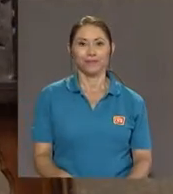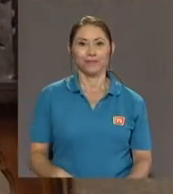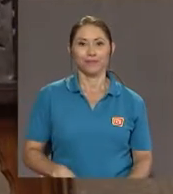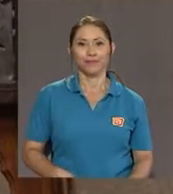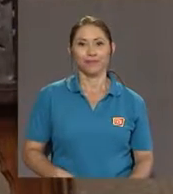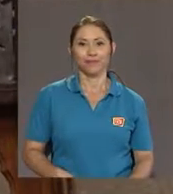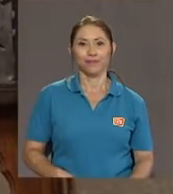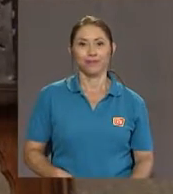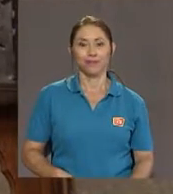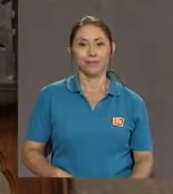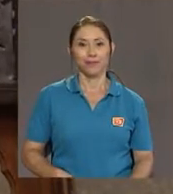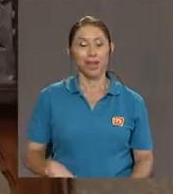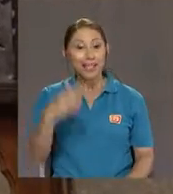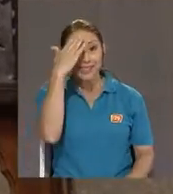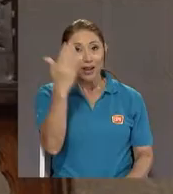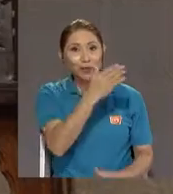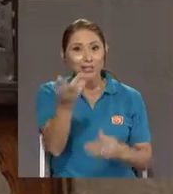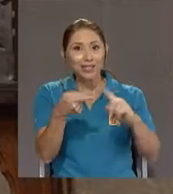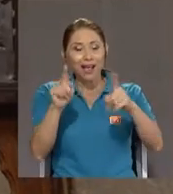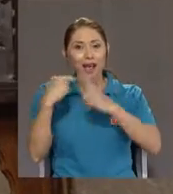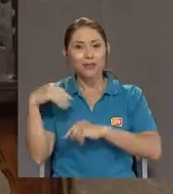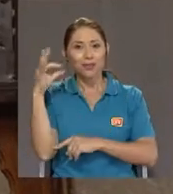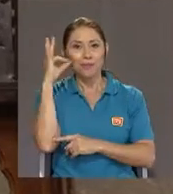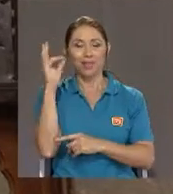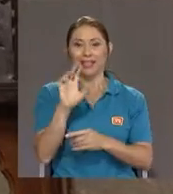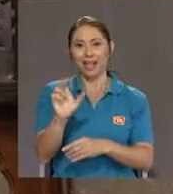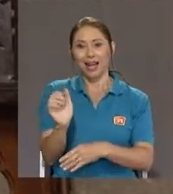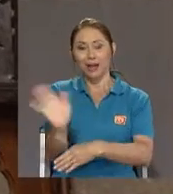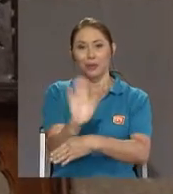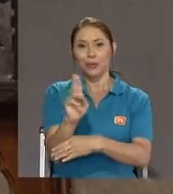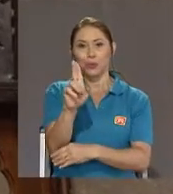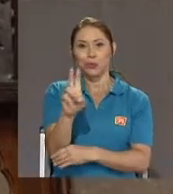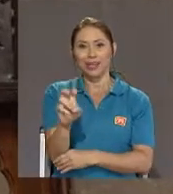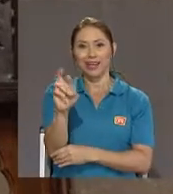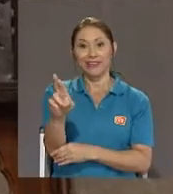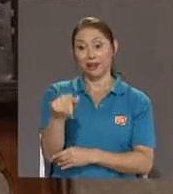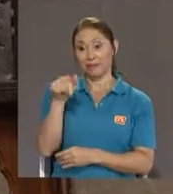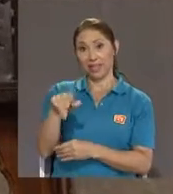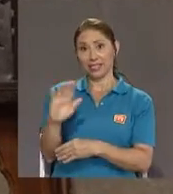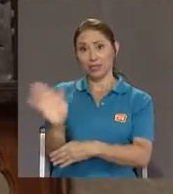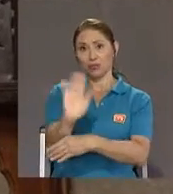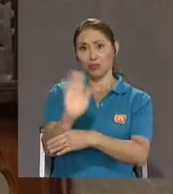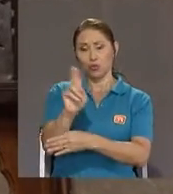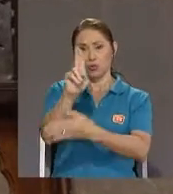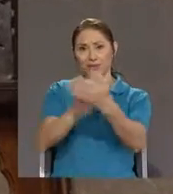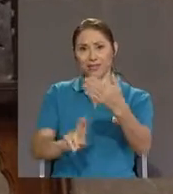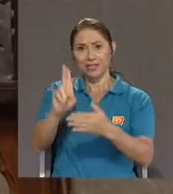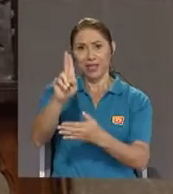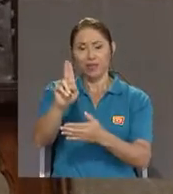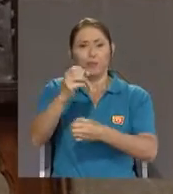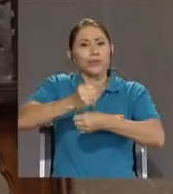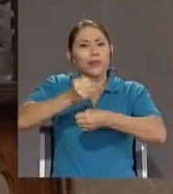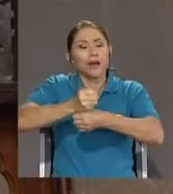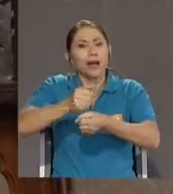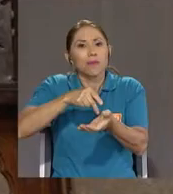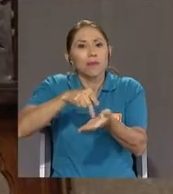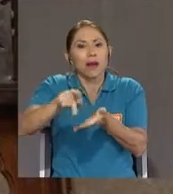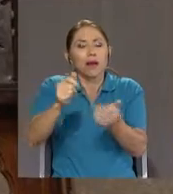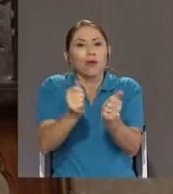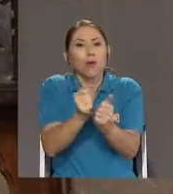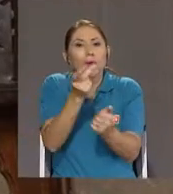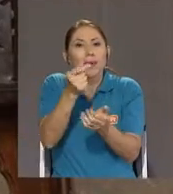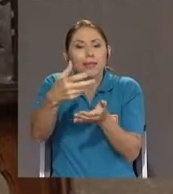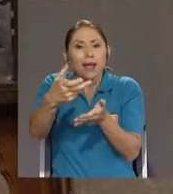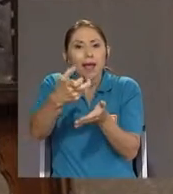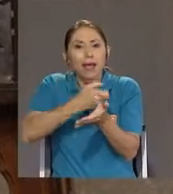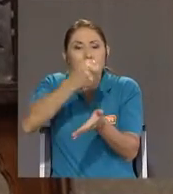Los saludamos, amigas y amigos de Canal UCR, este medio televisivo universitario que se paga con los impuestos, y